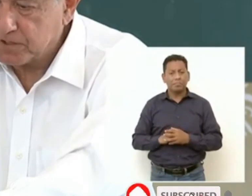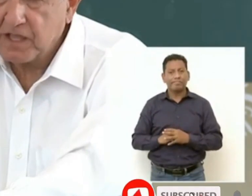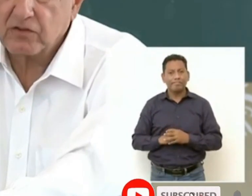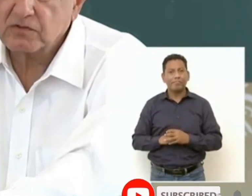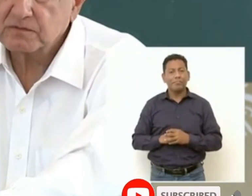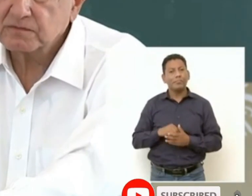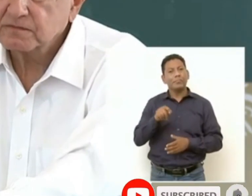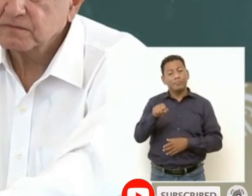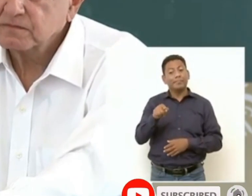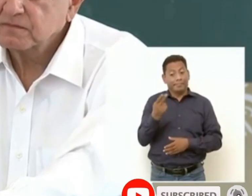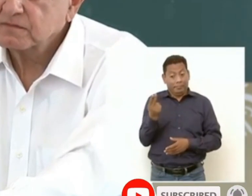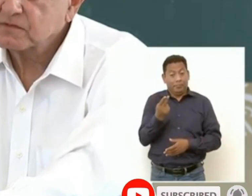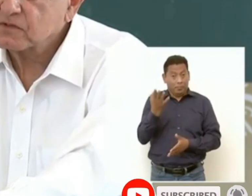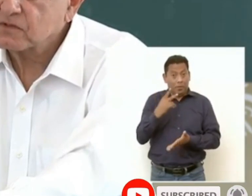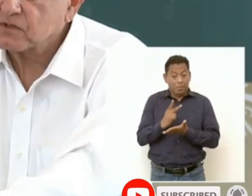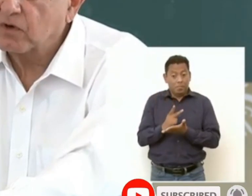premiado